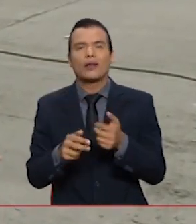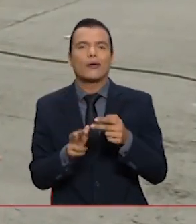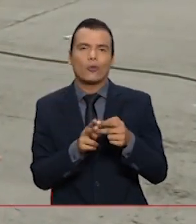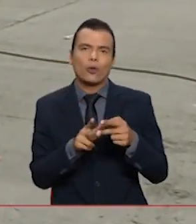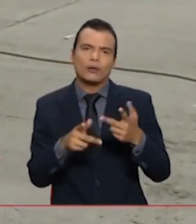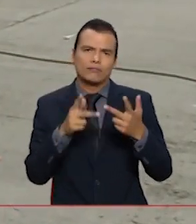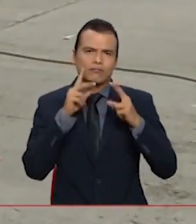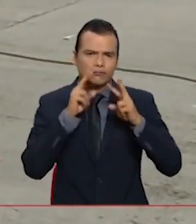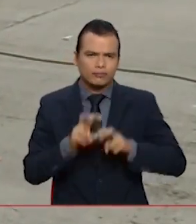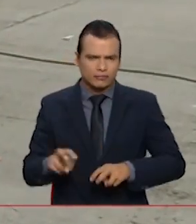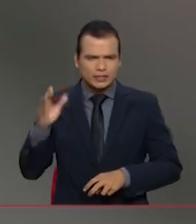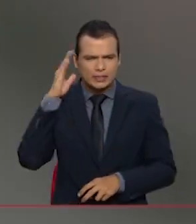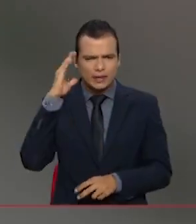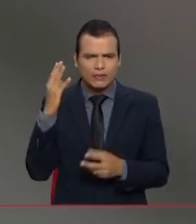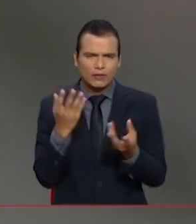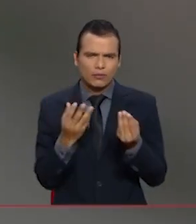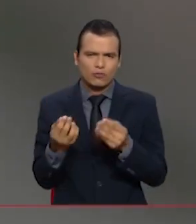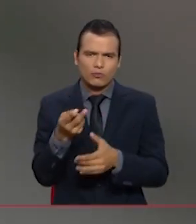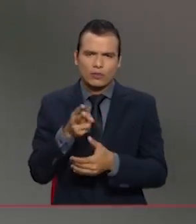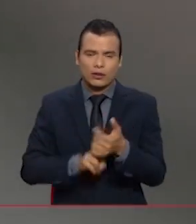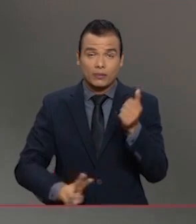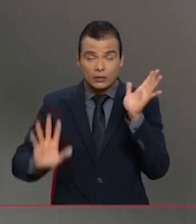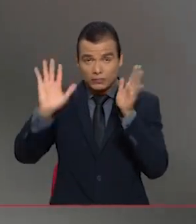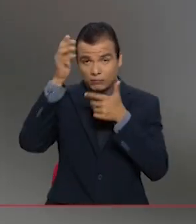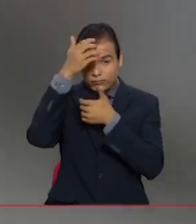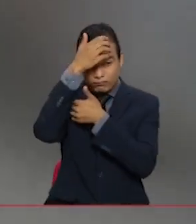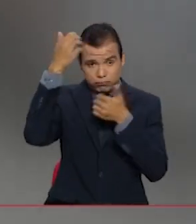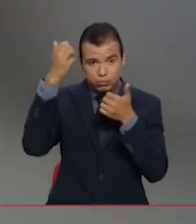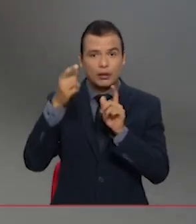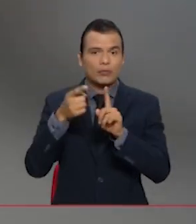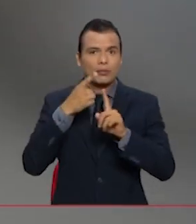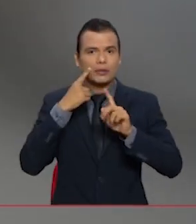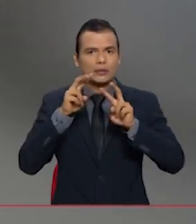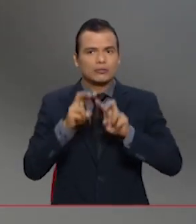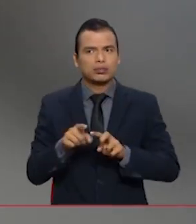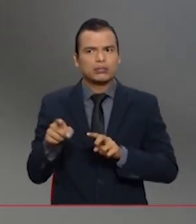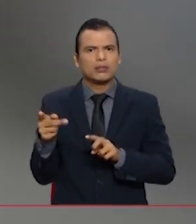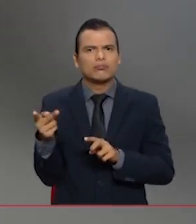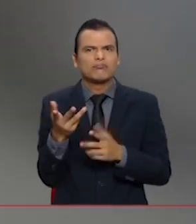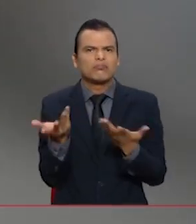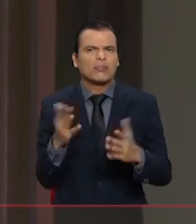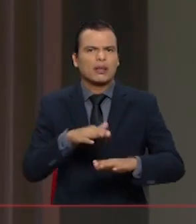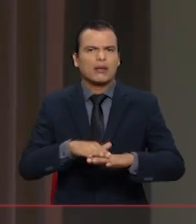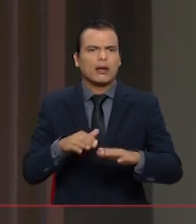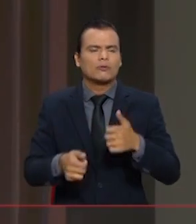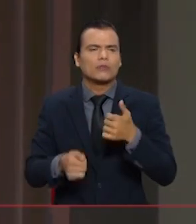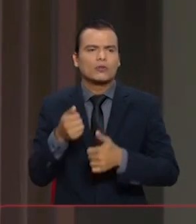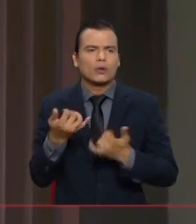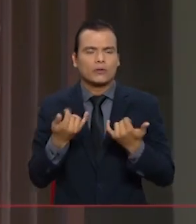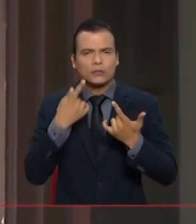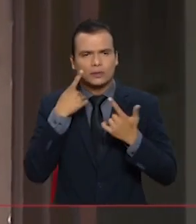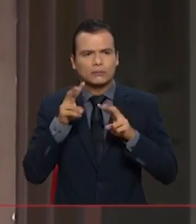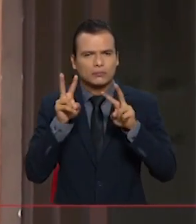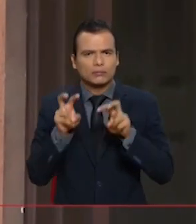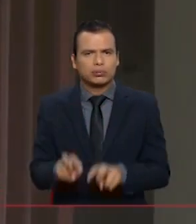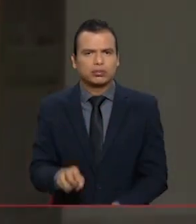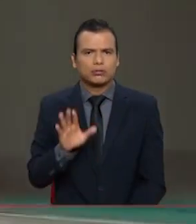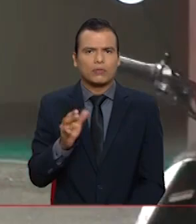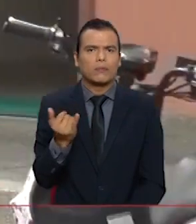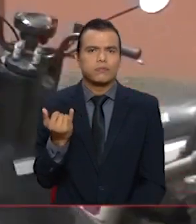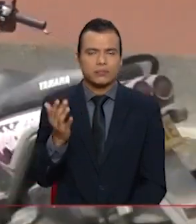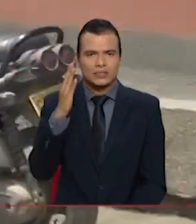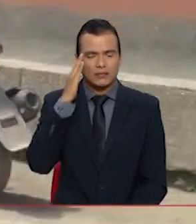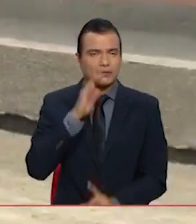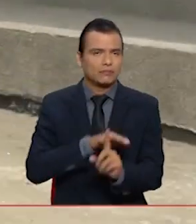una organización armada rebelde, y establecer los responsables primero y los móviles que llevaron a este hecho desafortunado, que